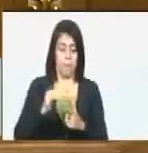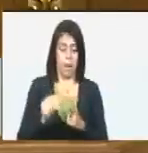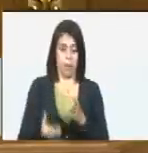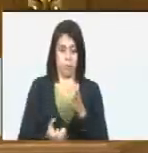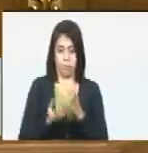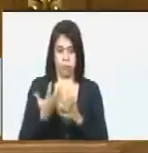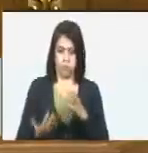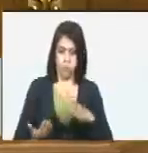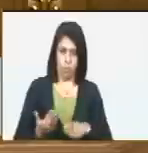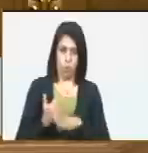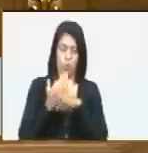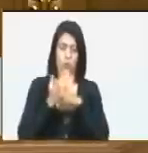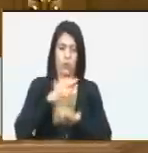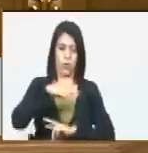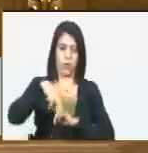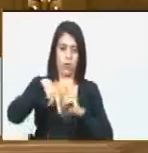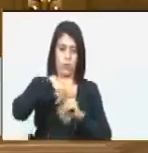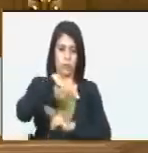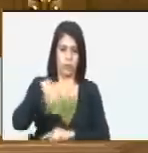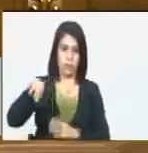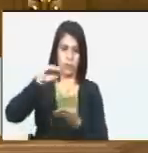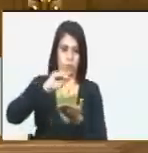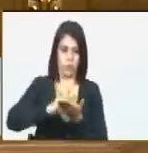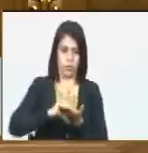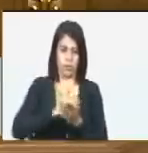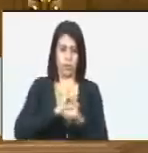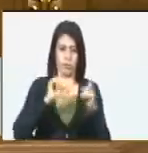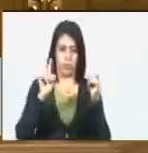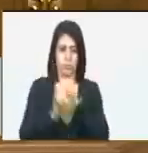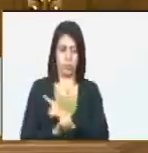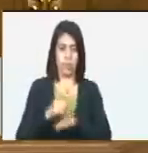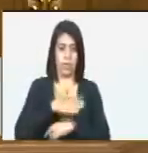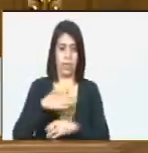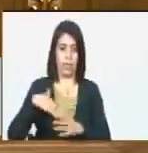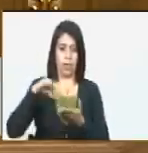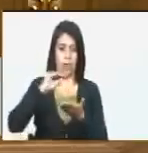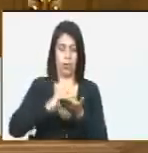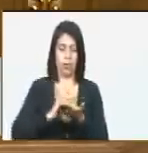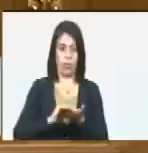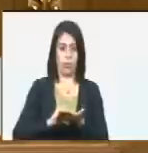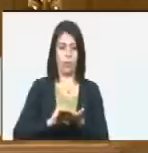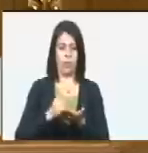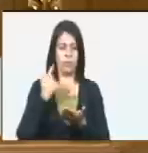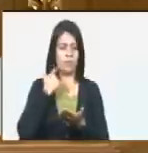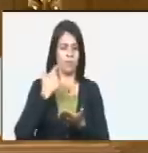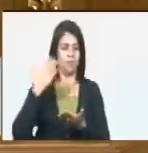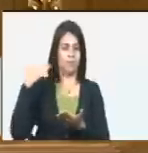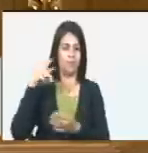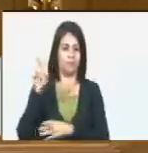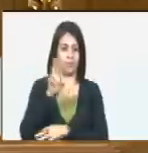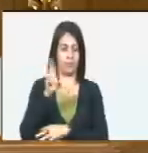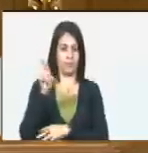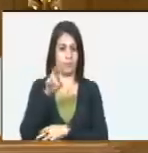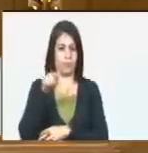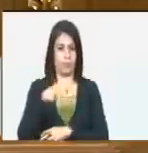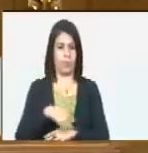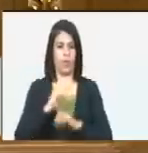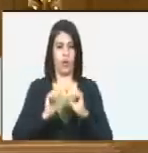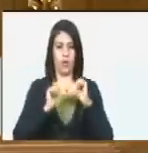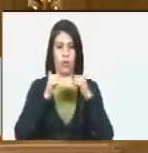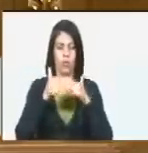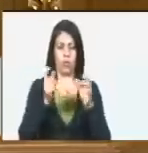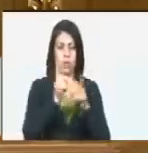contrarrevolucionaria, de la restaura, de los intentos de restauración de la vieja República, que arrancan en agosto